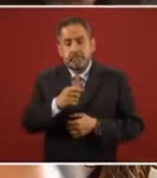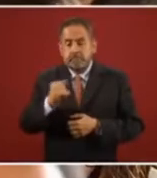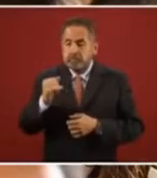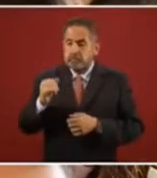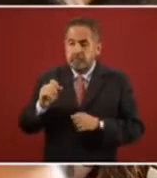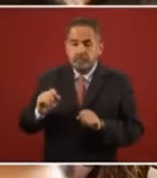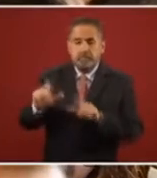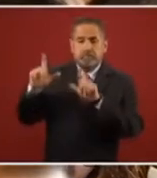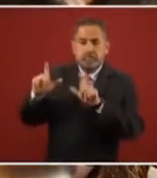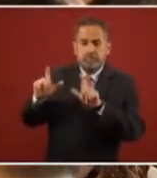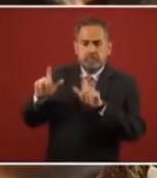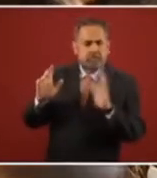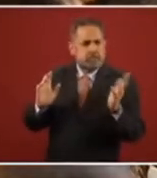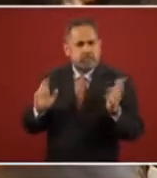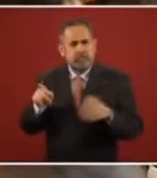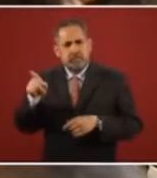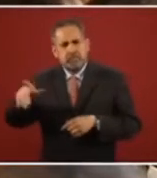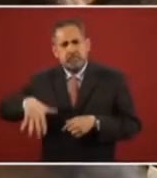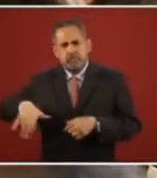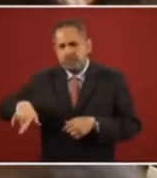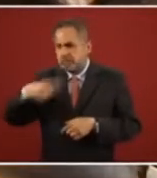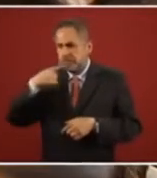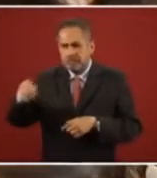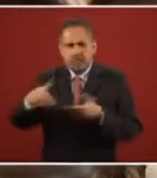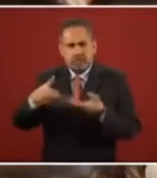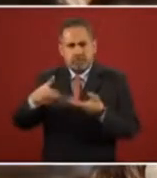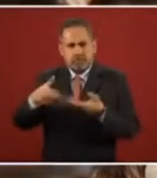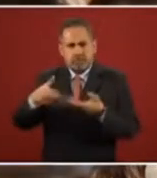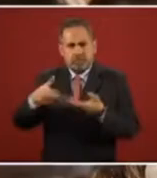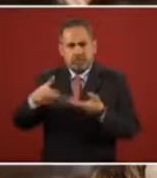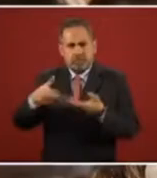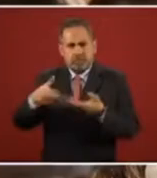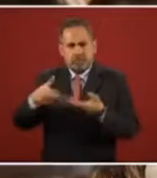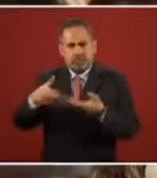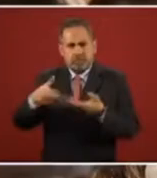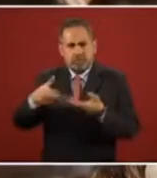cuando usted lo estaba diciendo ahorita que es pública